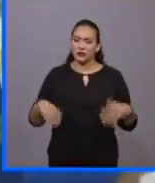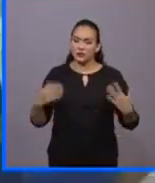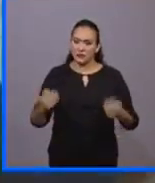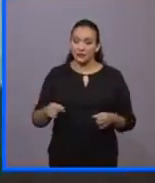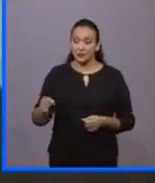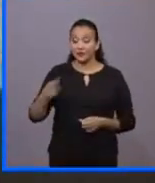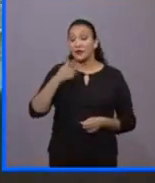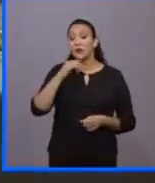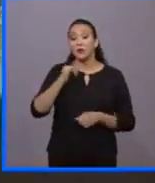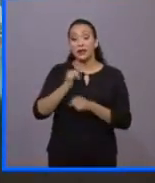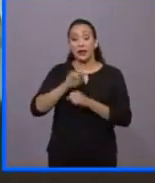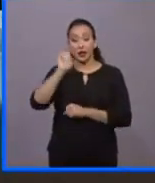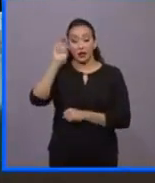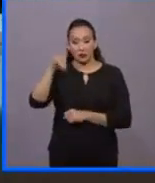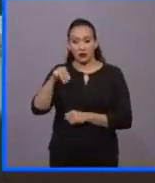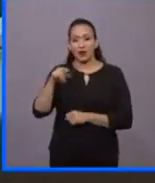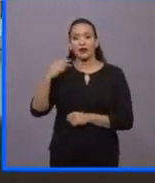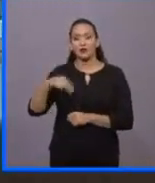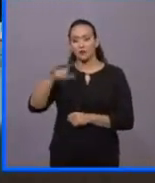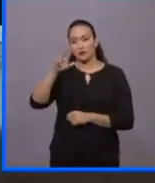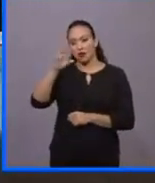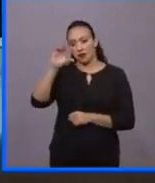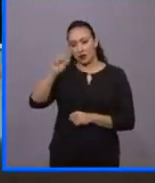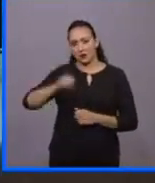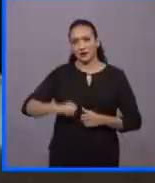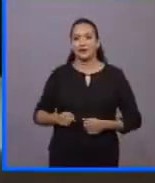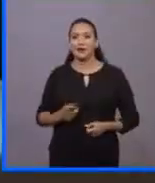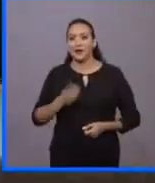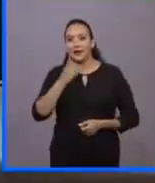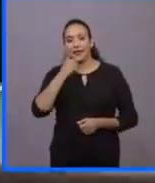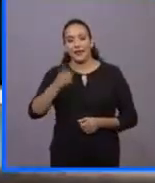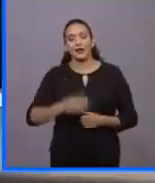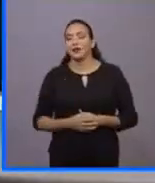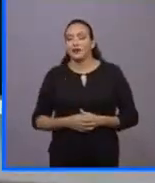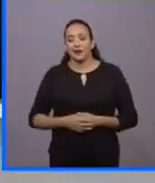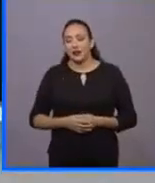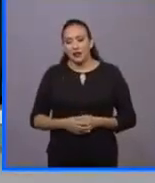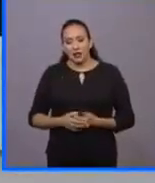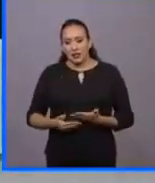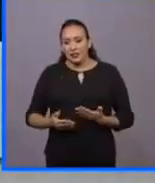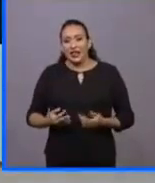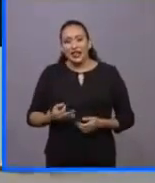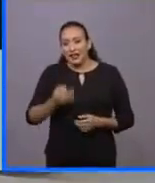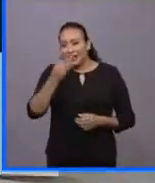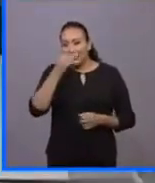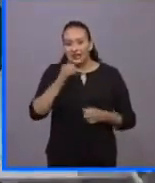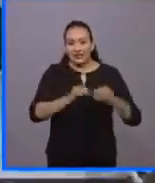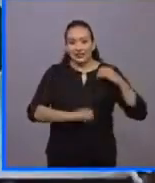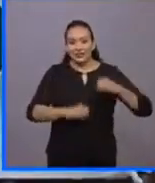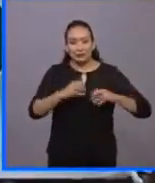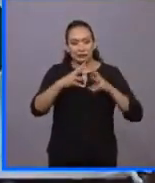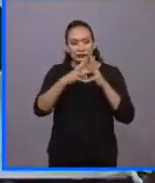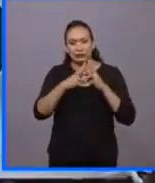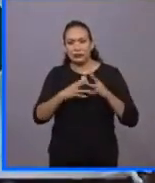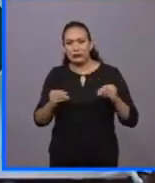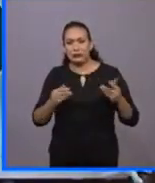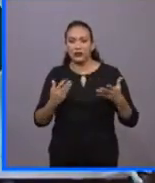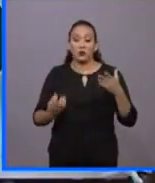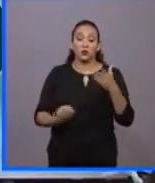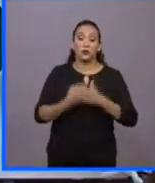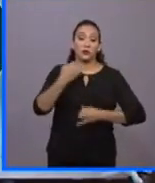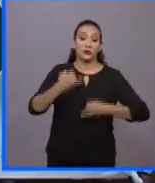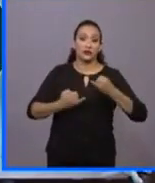El investigador de la UNAM, Luis de la Barrera, destacó que a unos días de la demolición del Poder Judicial con la elección de